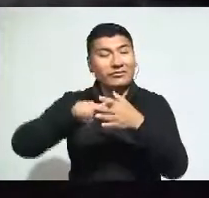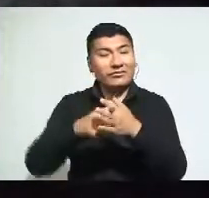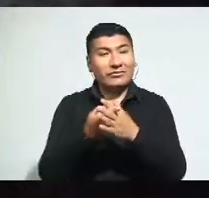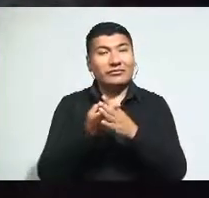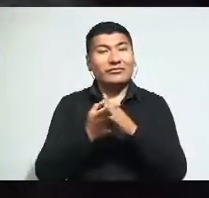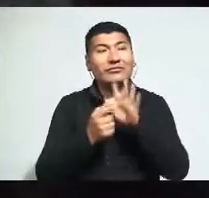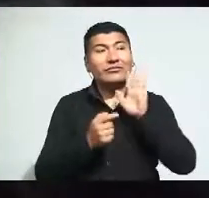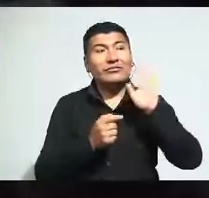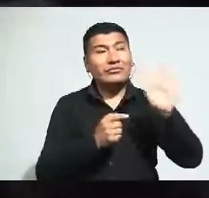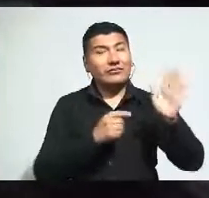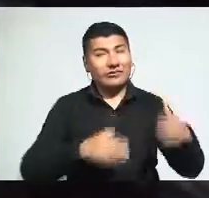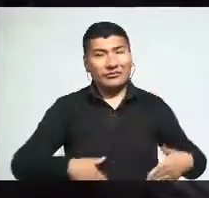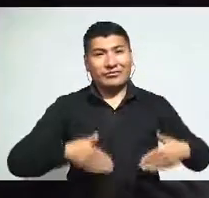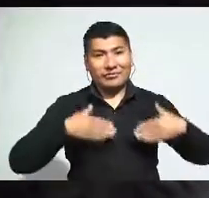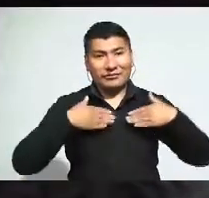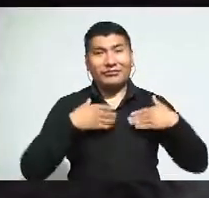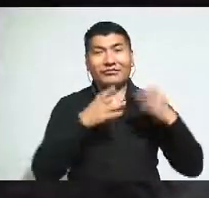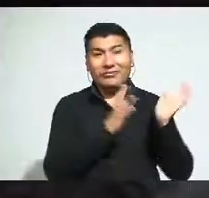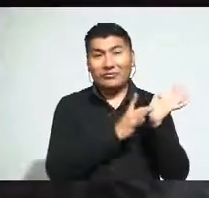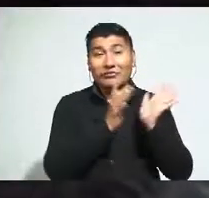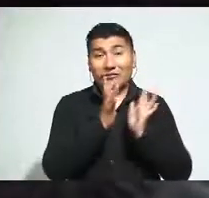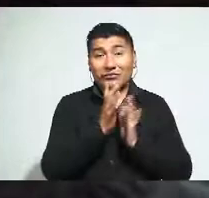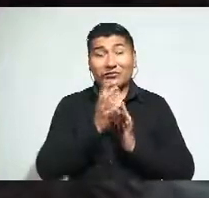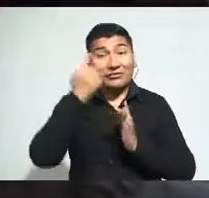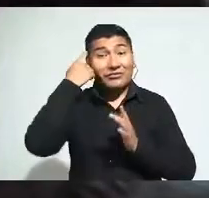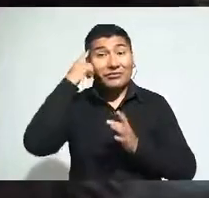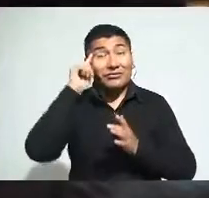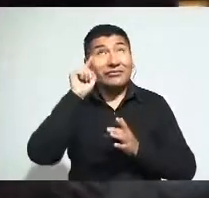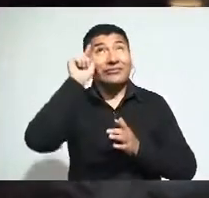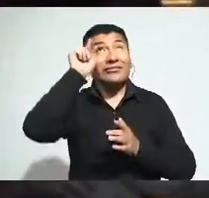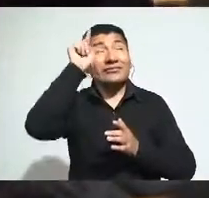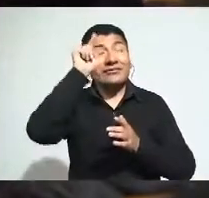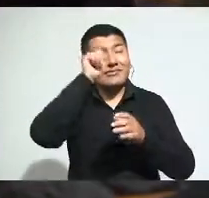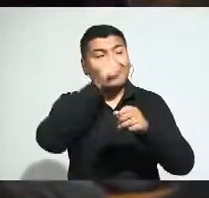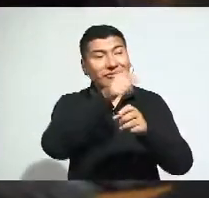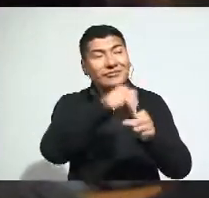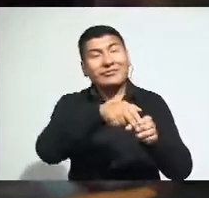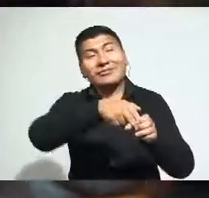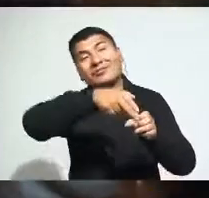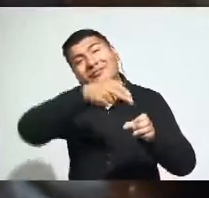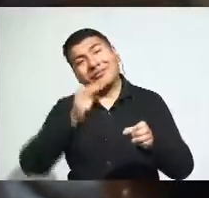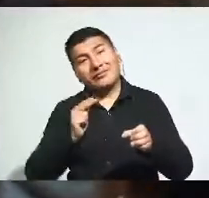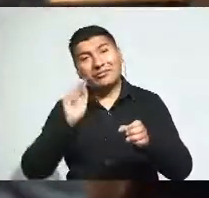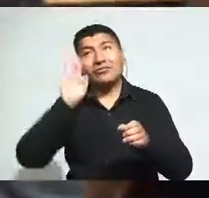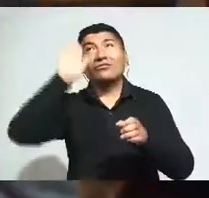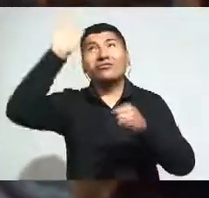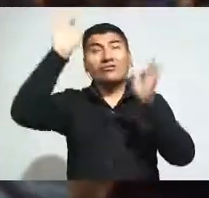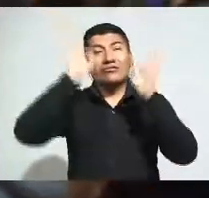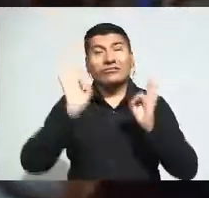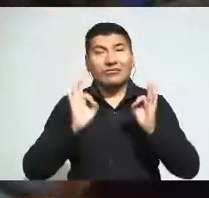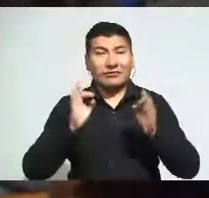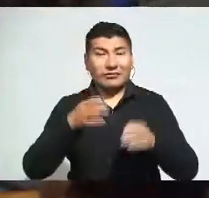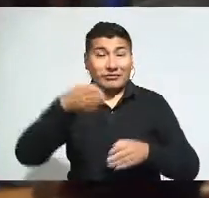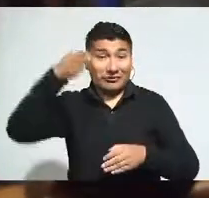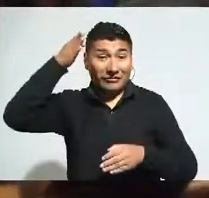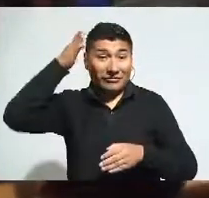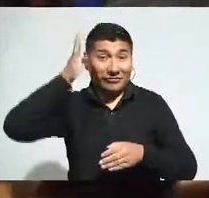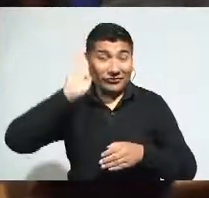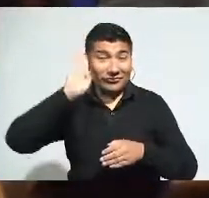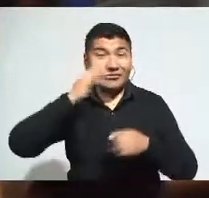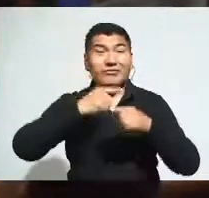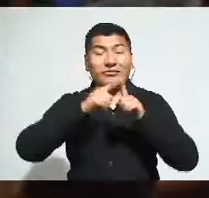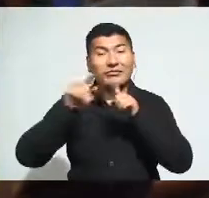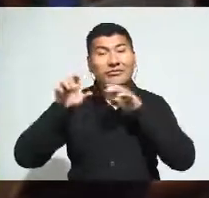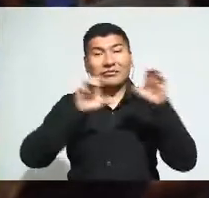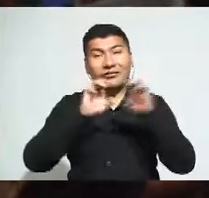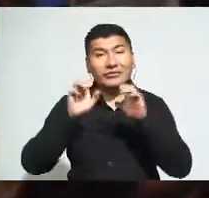pública jesús para que renuncie a reinar a la manera de dios pero que lo haga